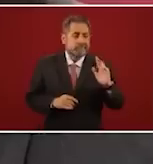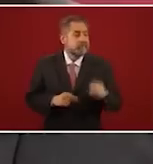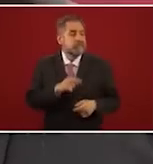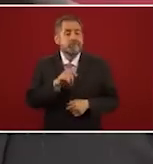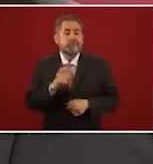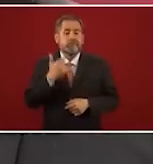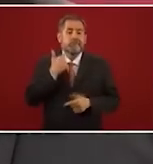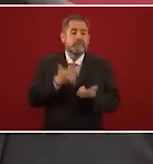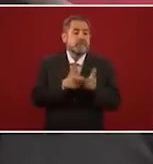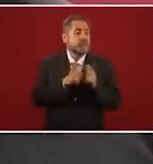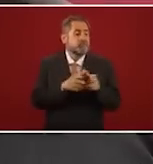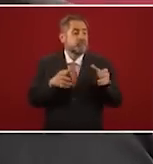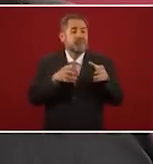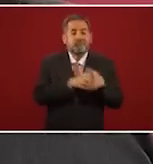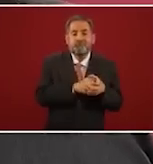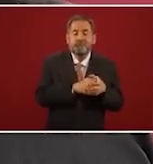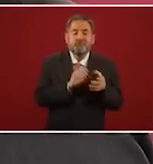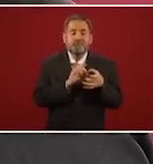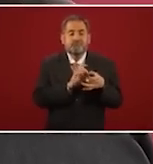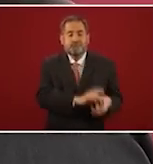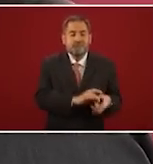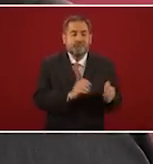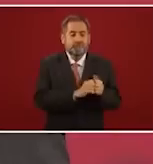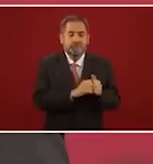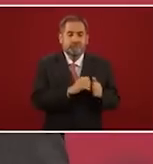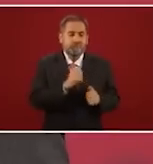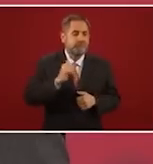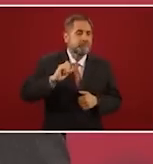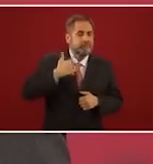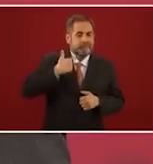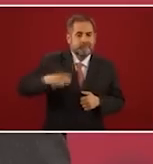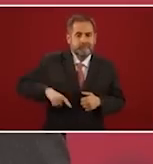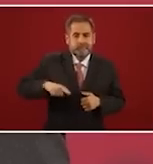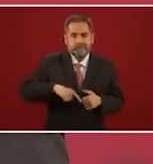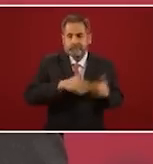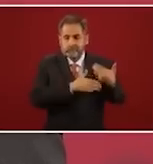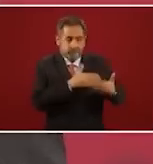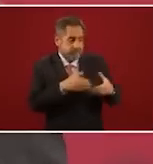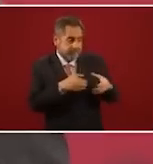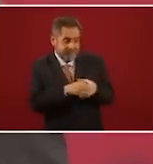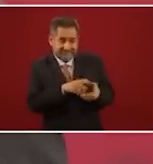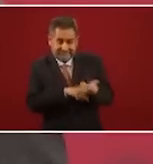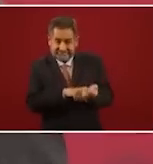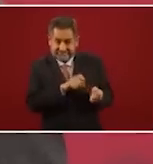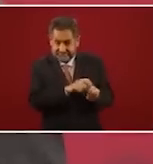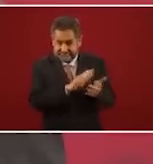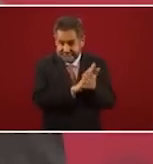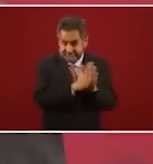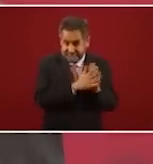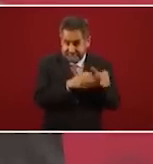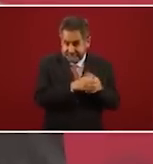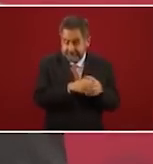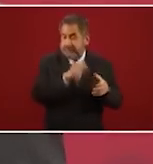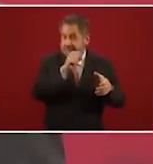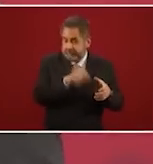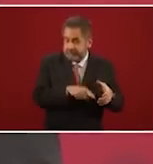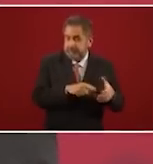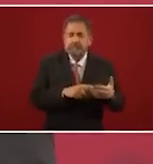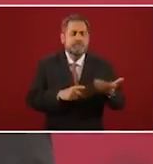parte del antiguo régimen, que se